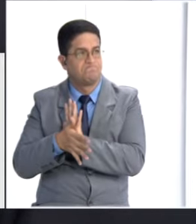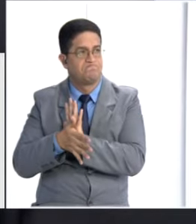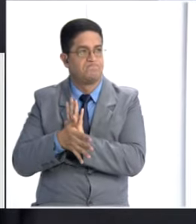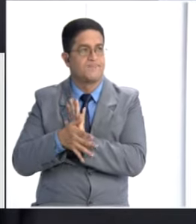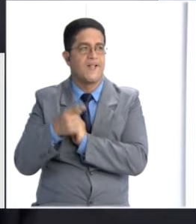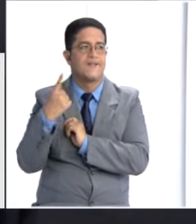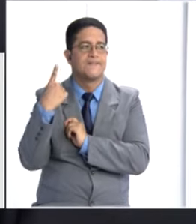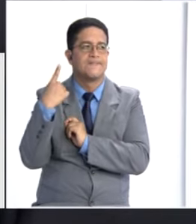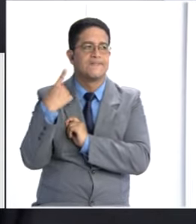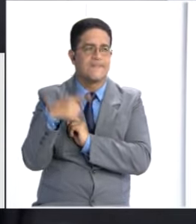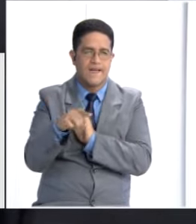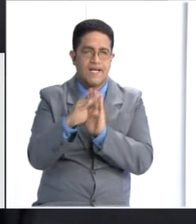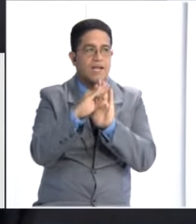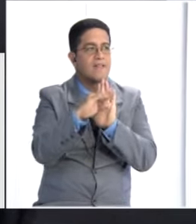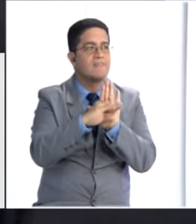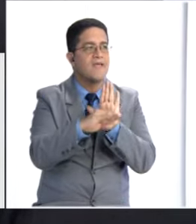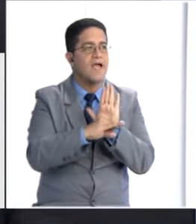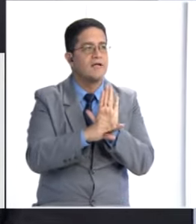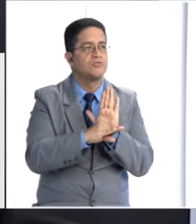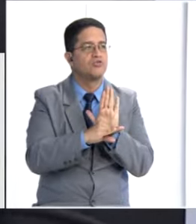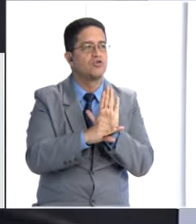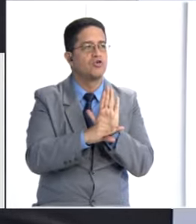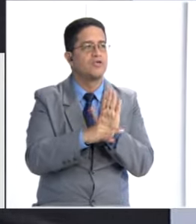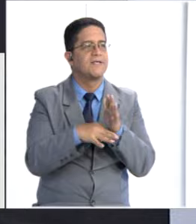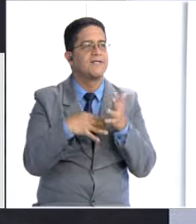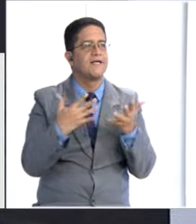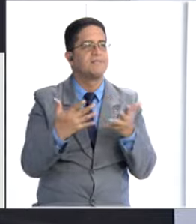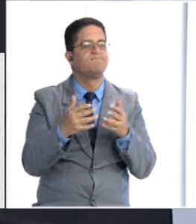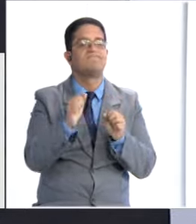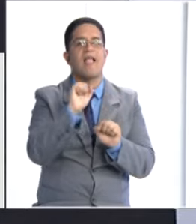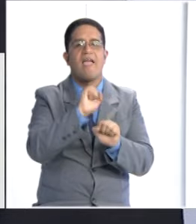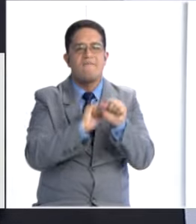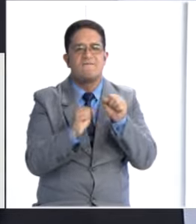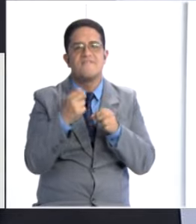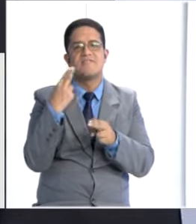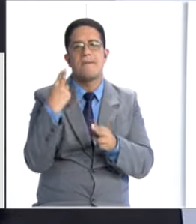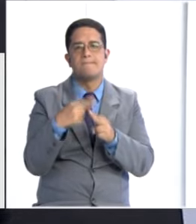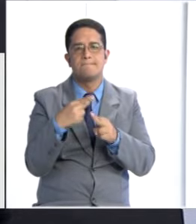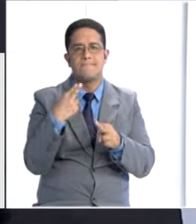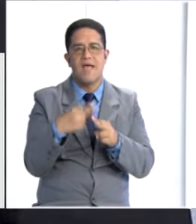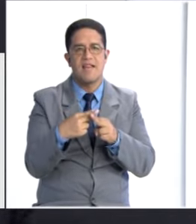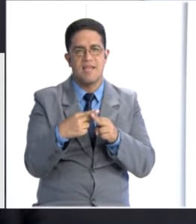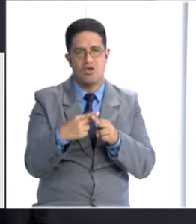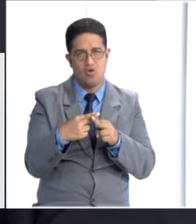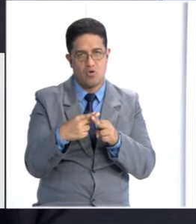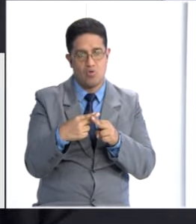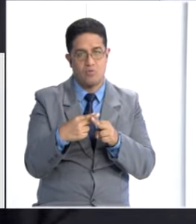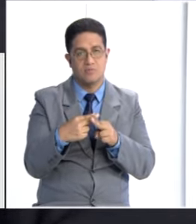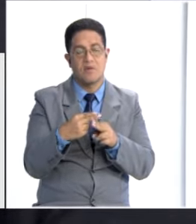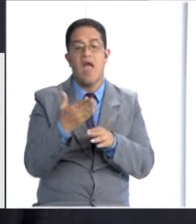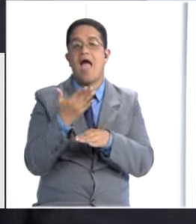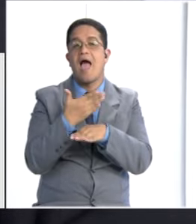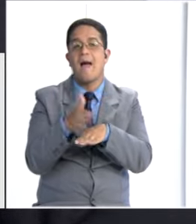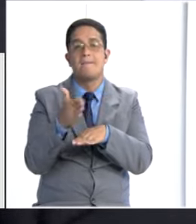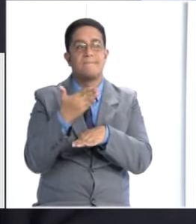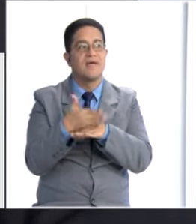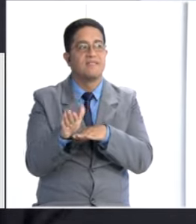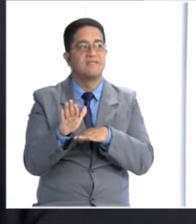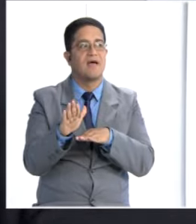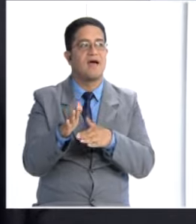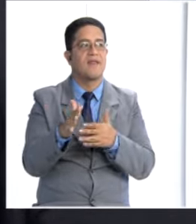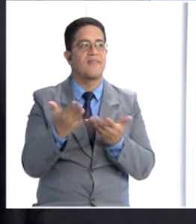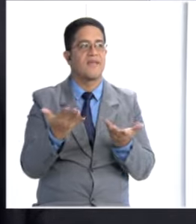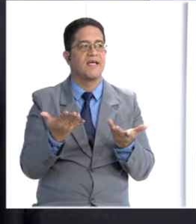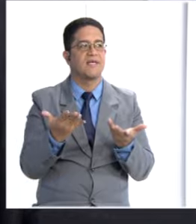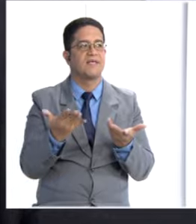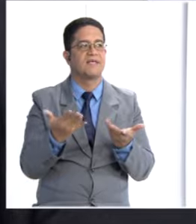y una indicación que no cause una reacción adversa en ningún consumidor, ¿sí? A pesar de ser natural.